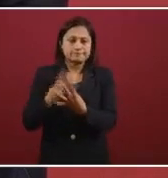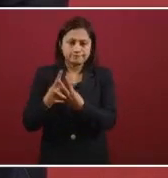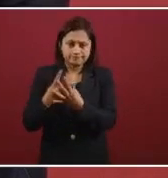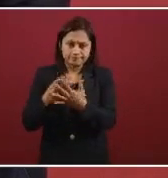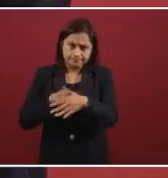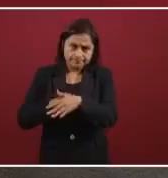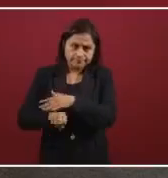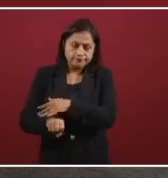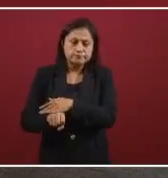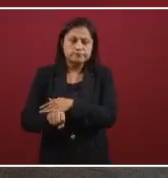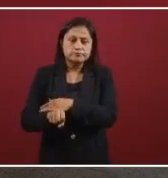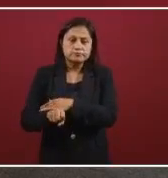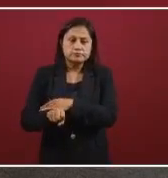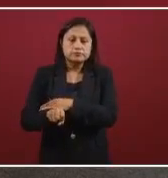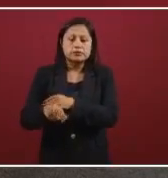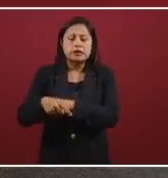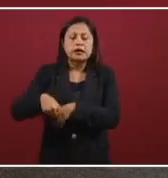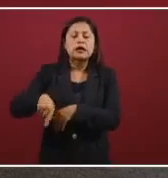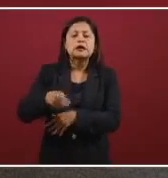y que deseen